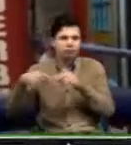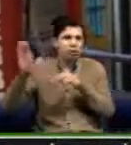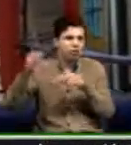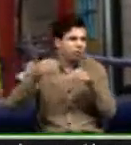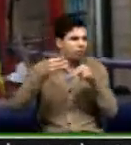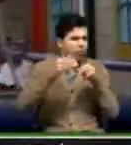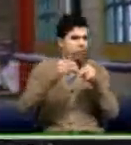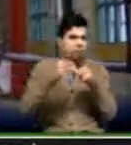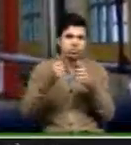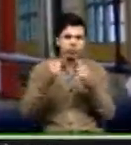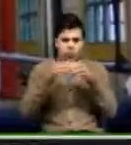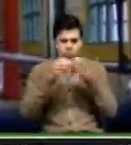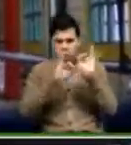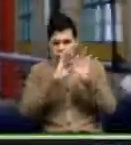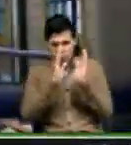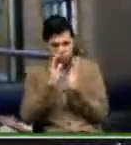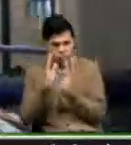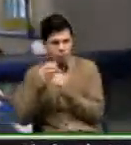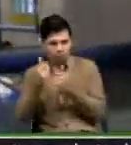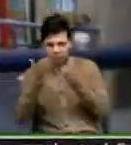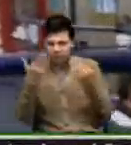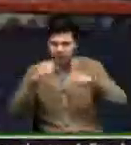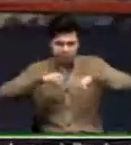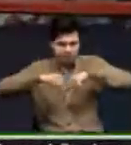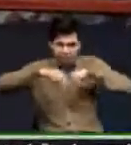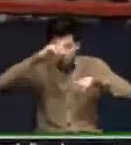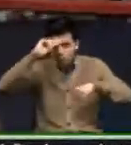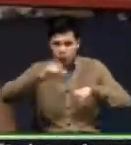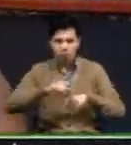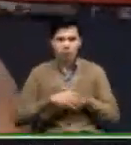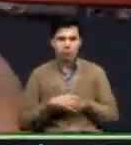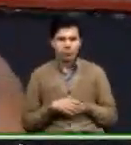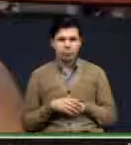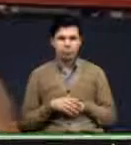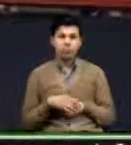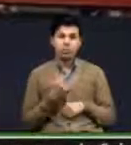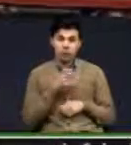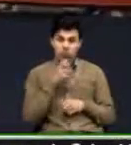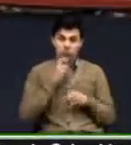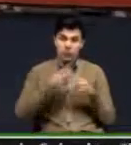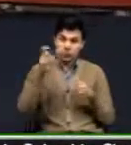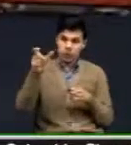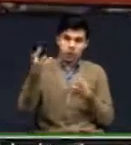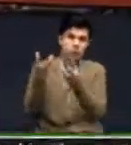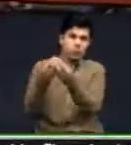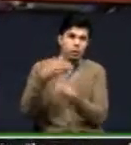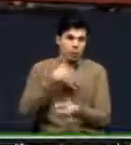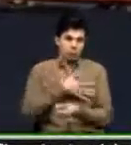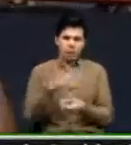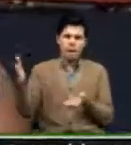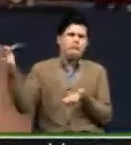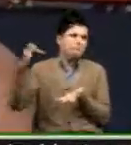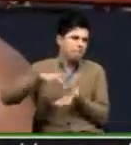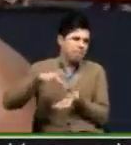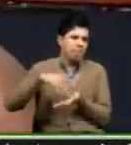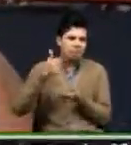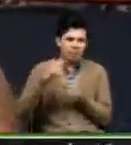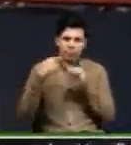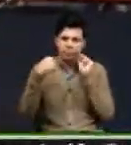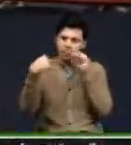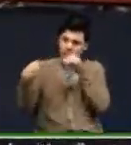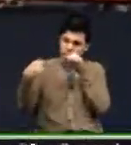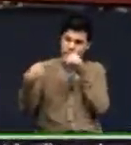buena organización y de lo fuerte de sus combates. No, la verdad, un rival difícil, Bolívar, que siempre está acostumbrado a participar muy bien en los